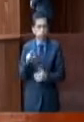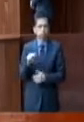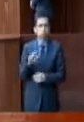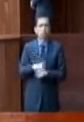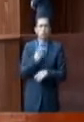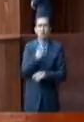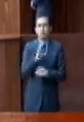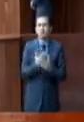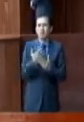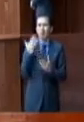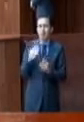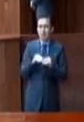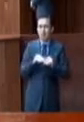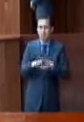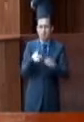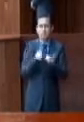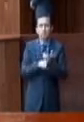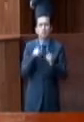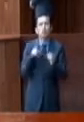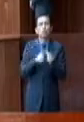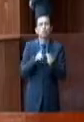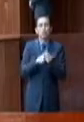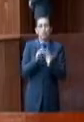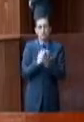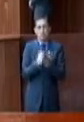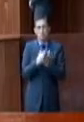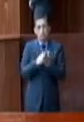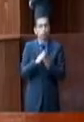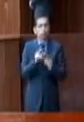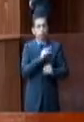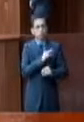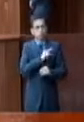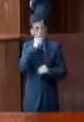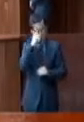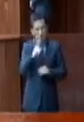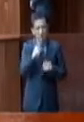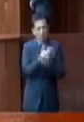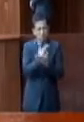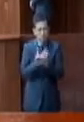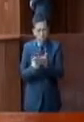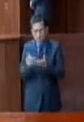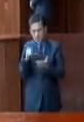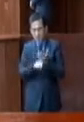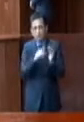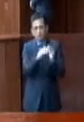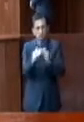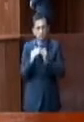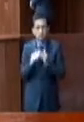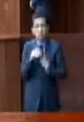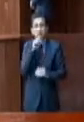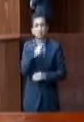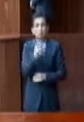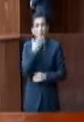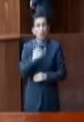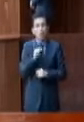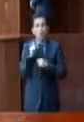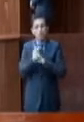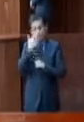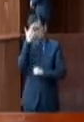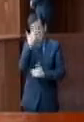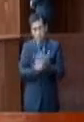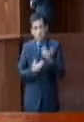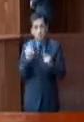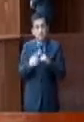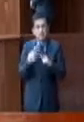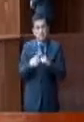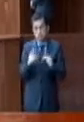publicados en un libro especializado en diseño de interiores además no obró ningún elemento probatorio que permita suponer una actividad delincuencial por parte de las